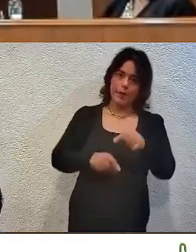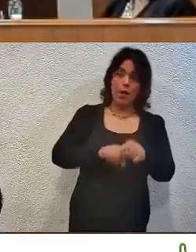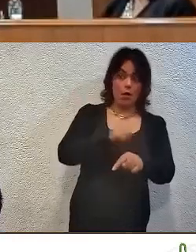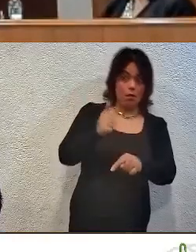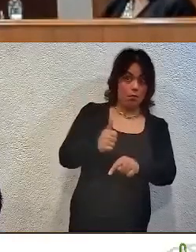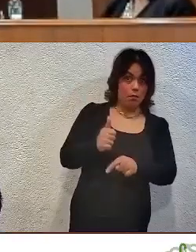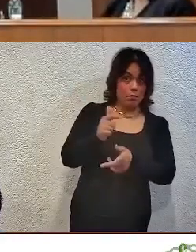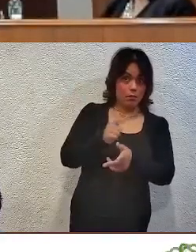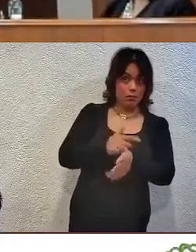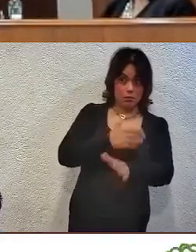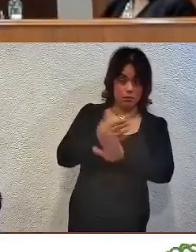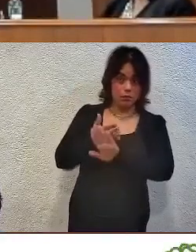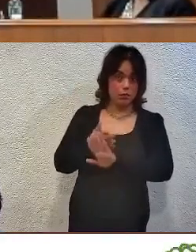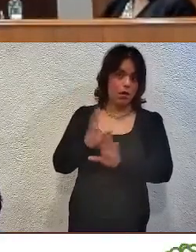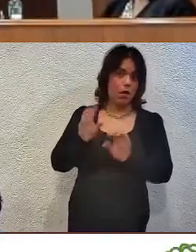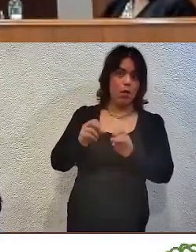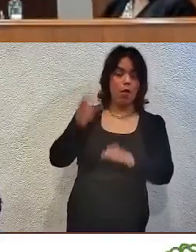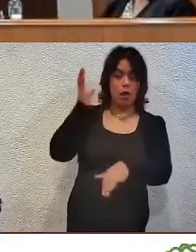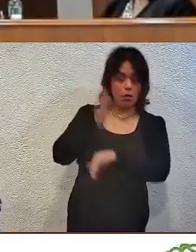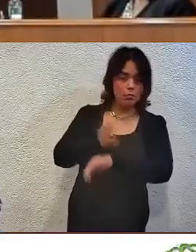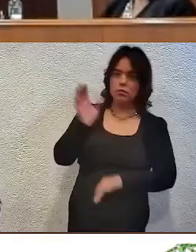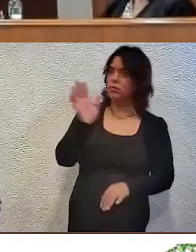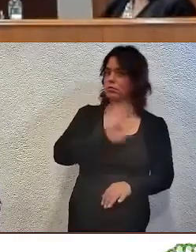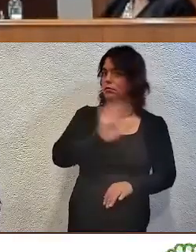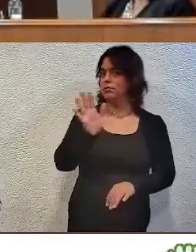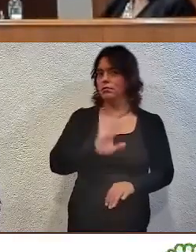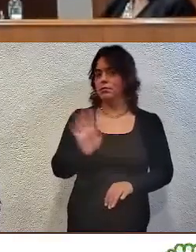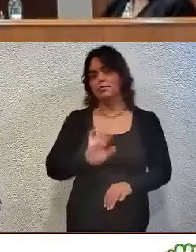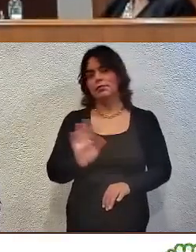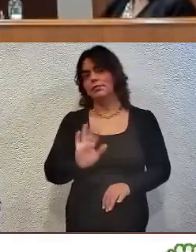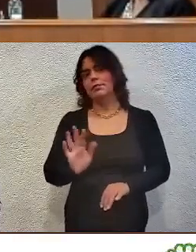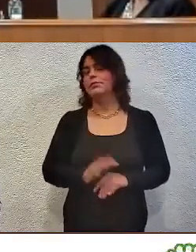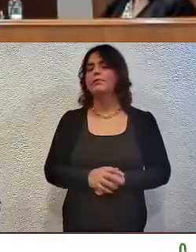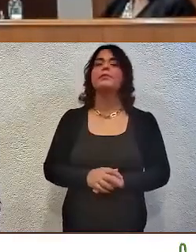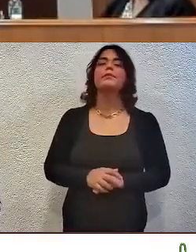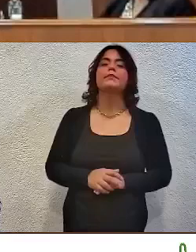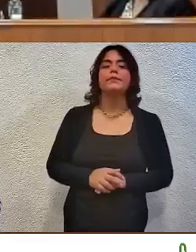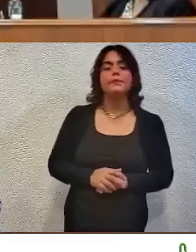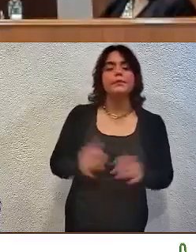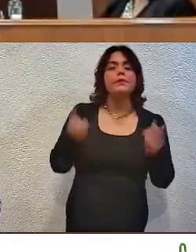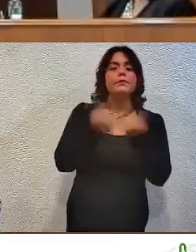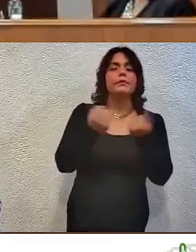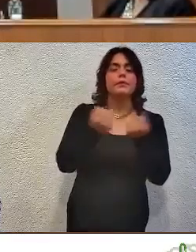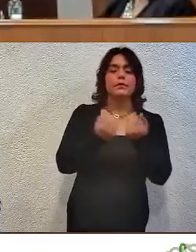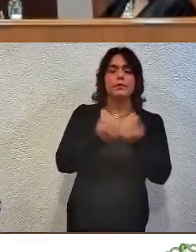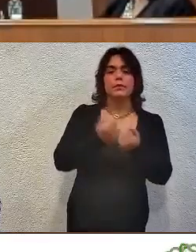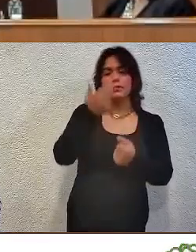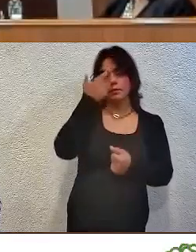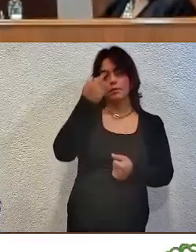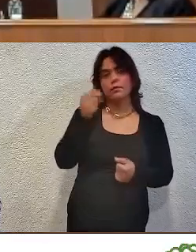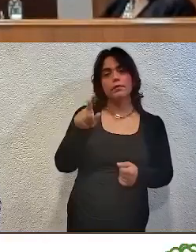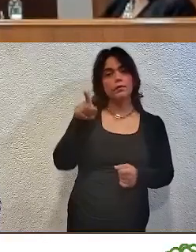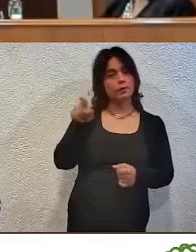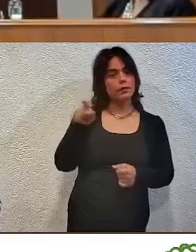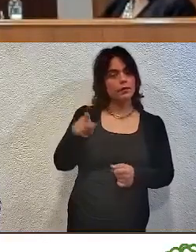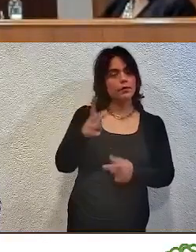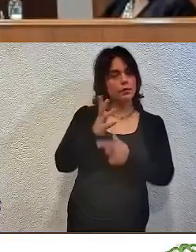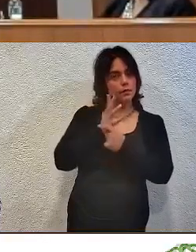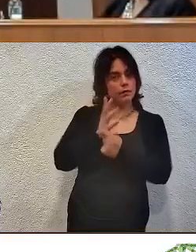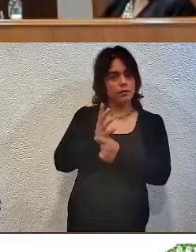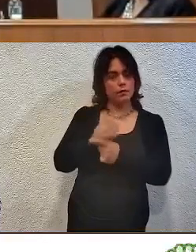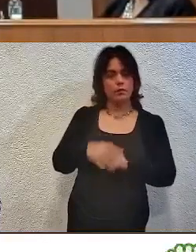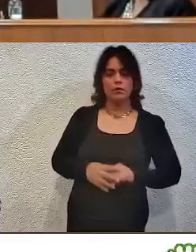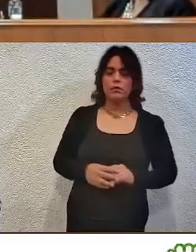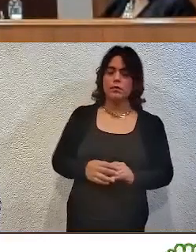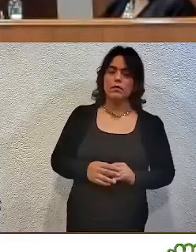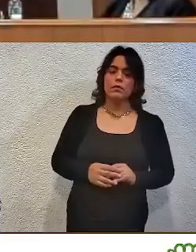legales equiparables a otras sanciones o prevenciones. Asimismo, tiene razón la actora al señalar que al momento de